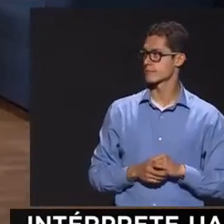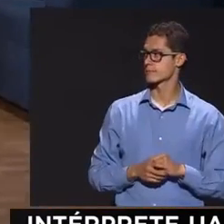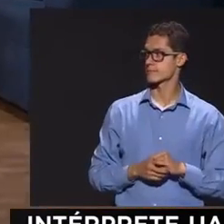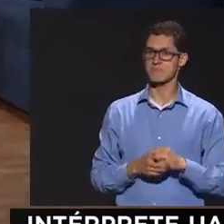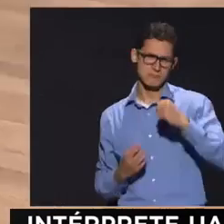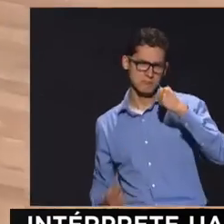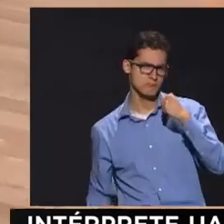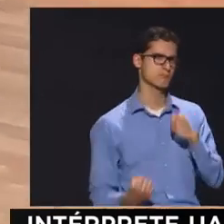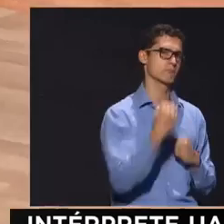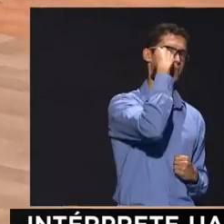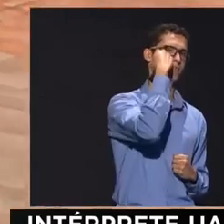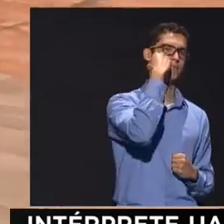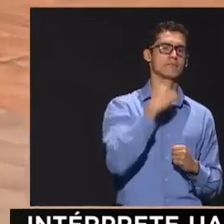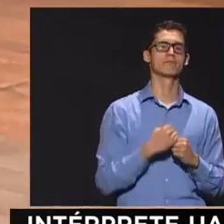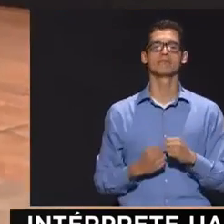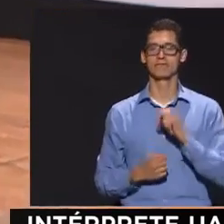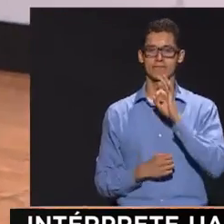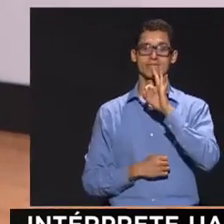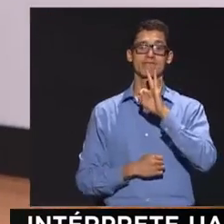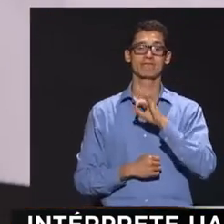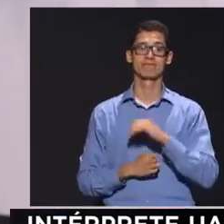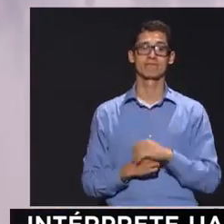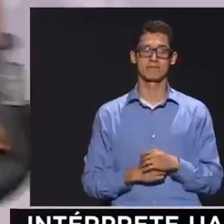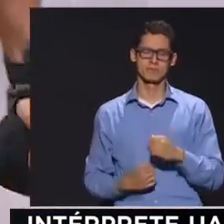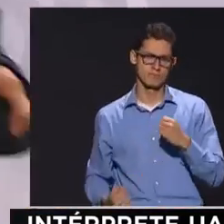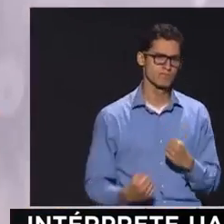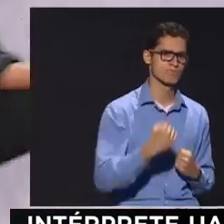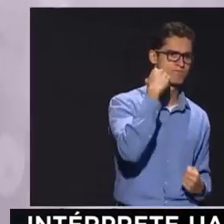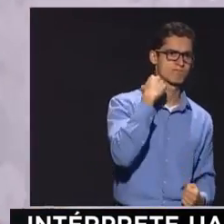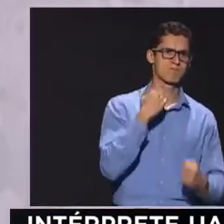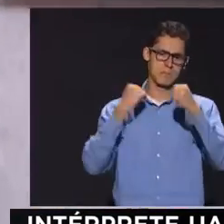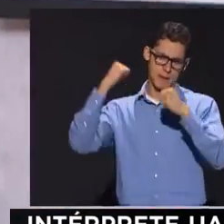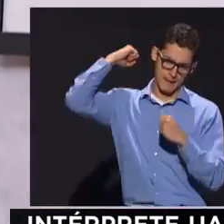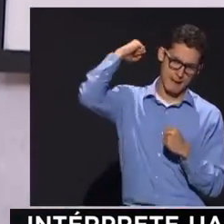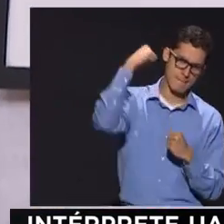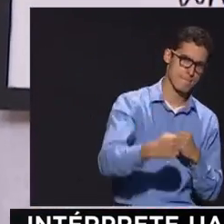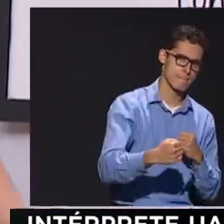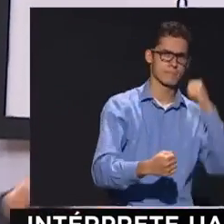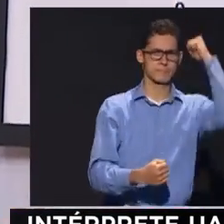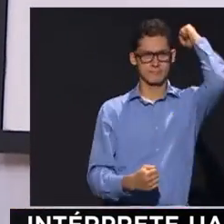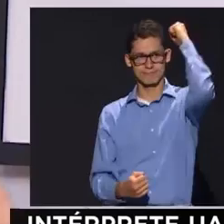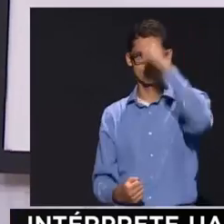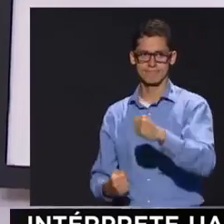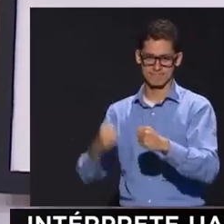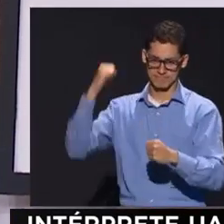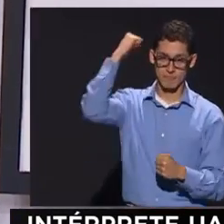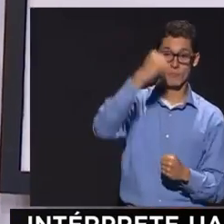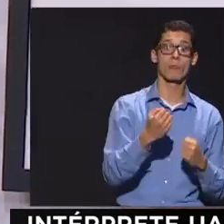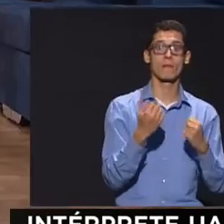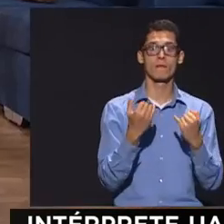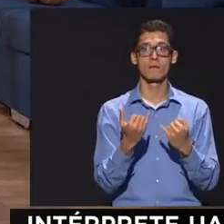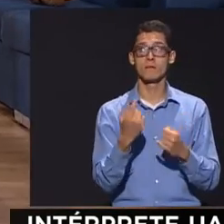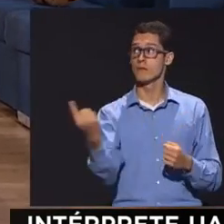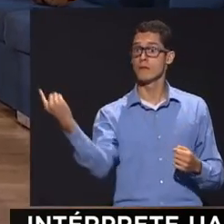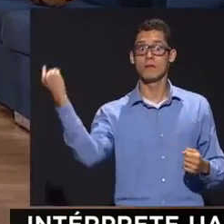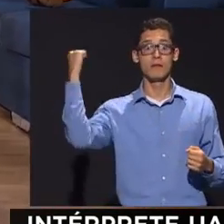es hacia arriba excelente vamos a aplazarlo perfecto ahora nos va a